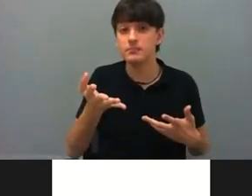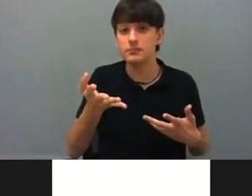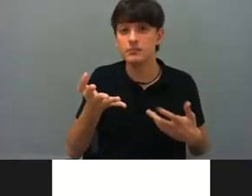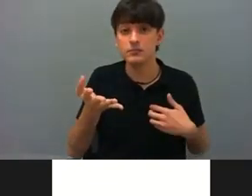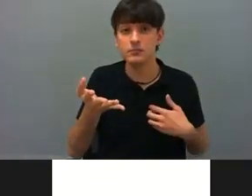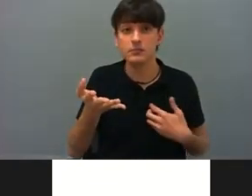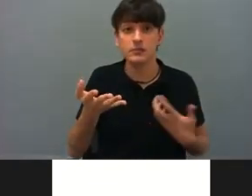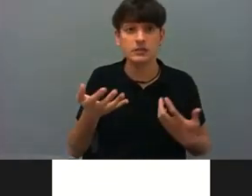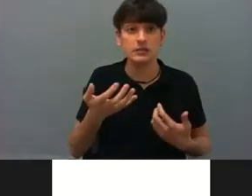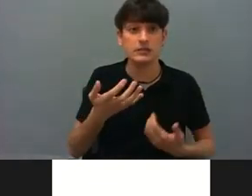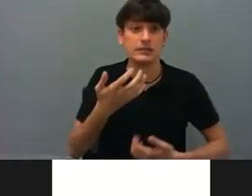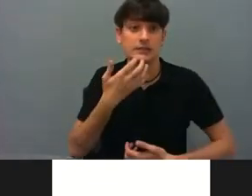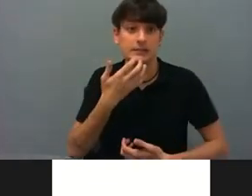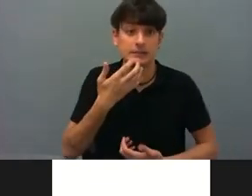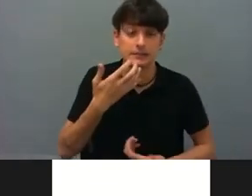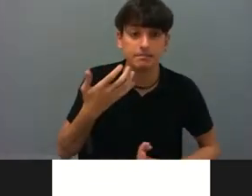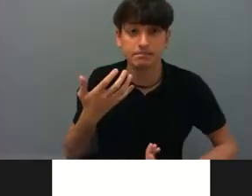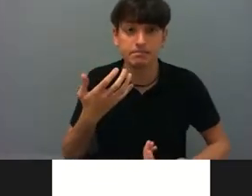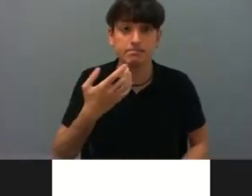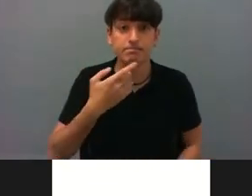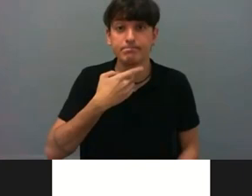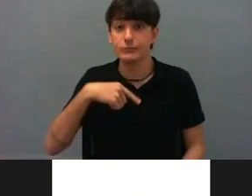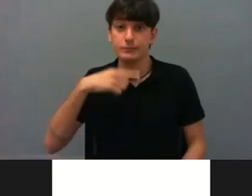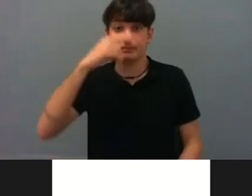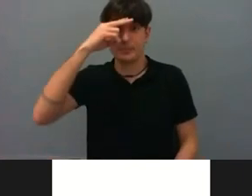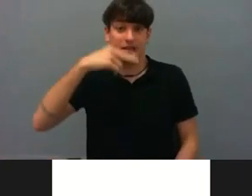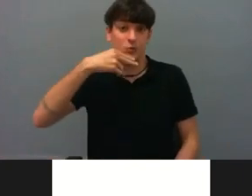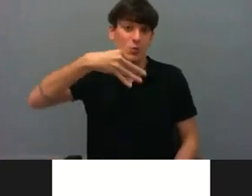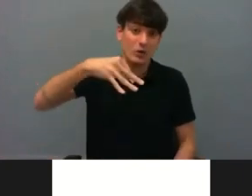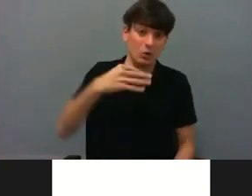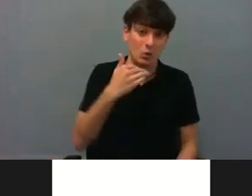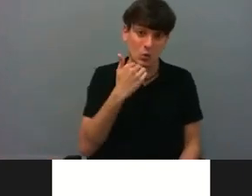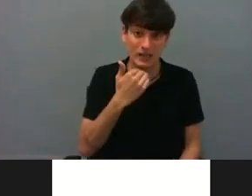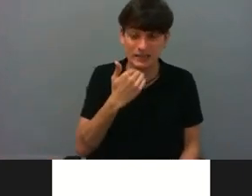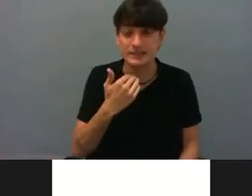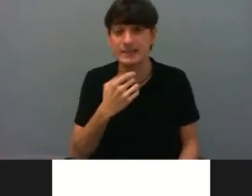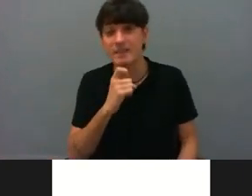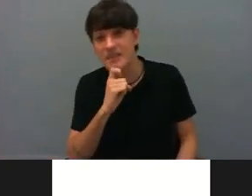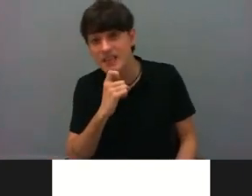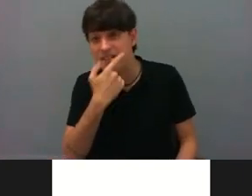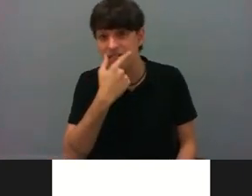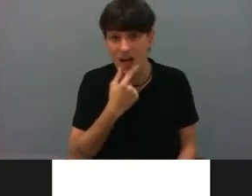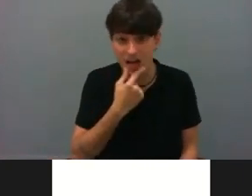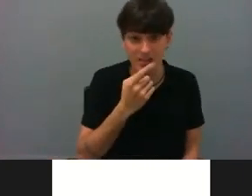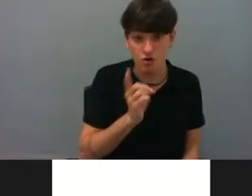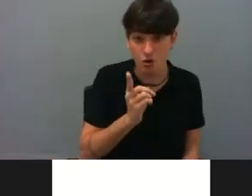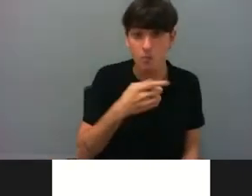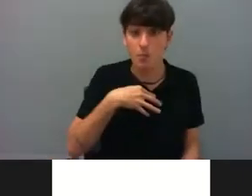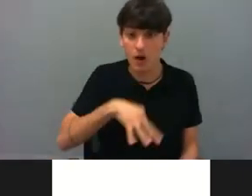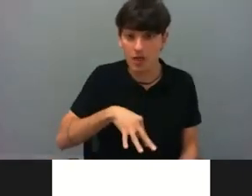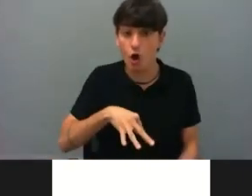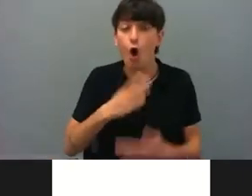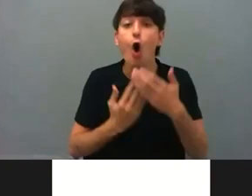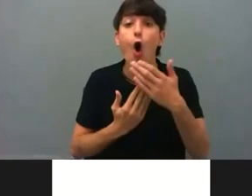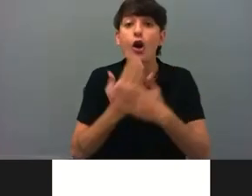casi monoparentales, bueno, lo tenemos a la vez difícil y fácil, ¿vale? Porque tú puedes hacer una reducción de jornada y es la